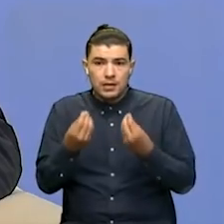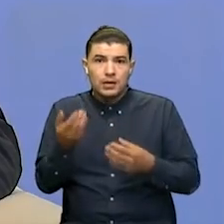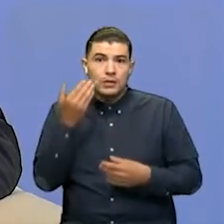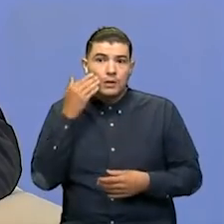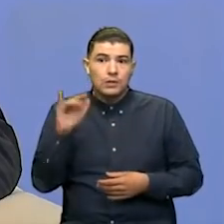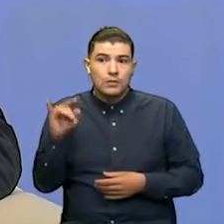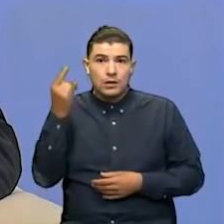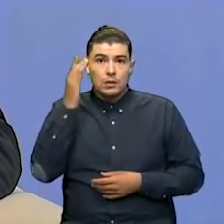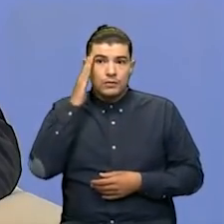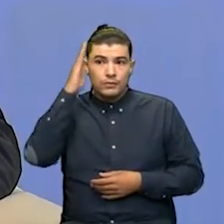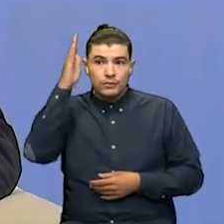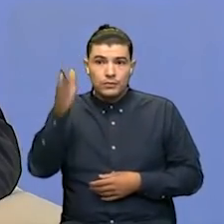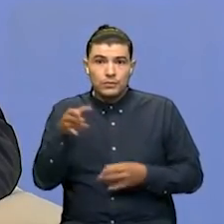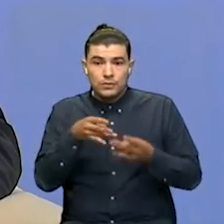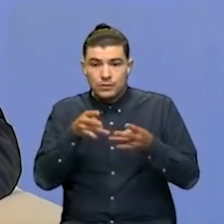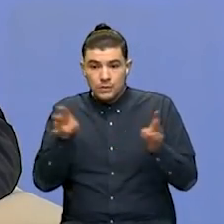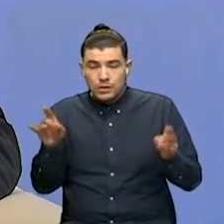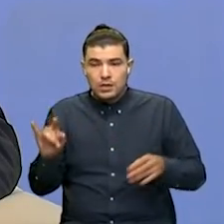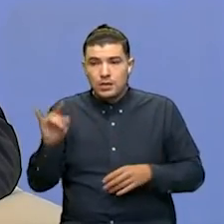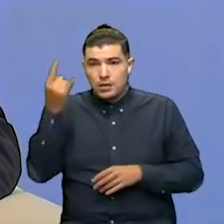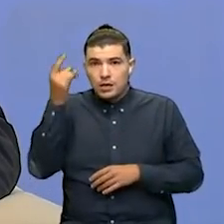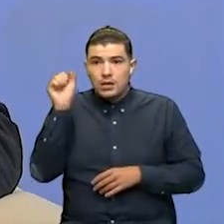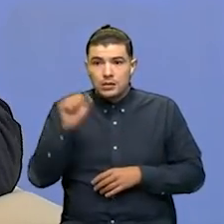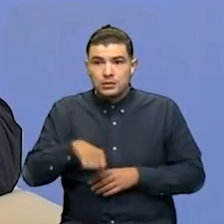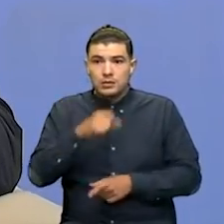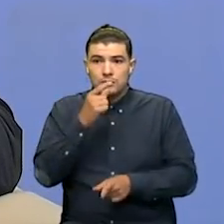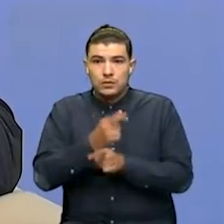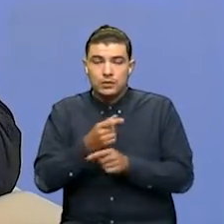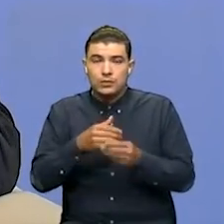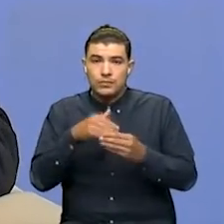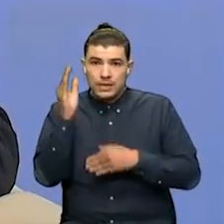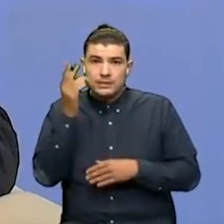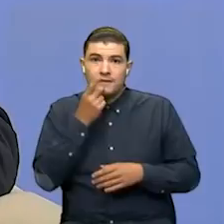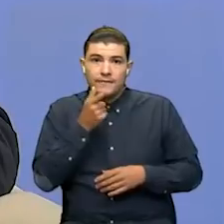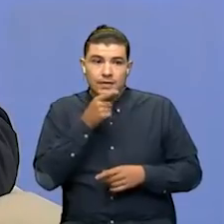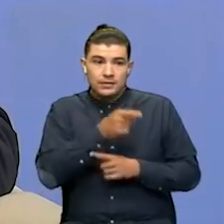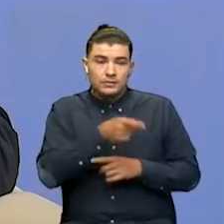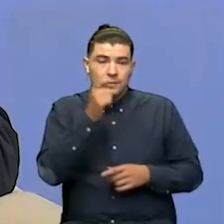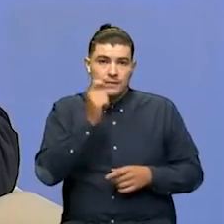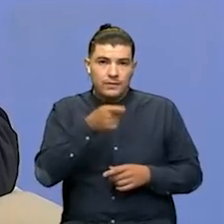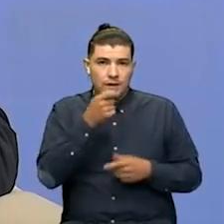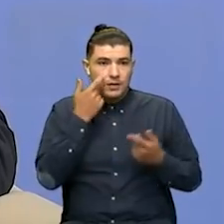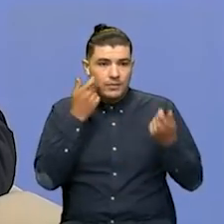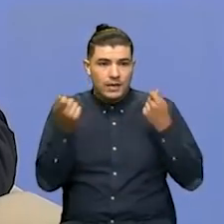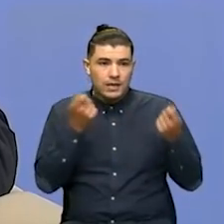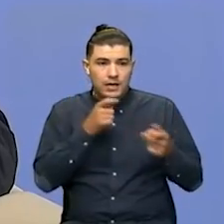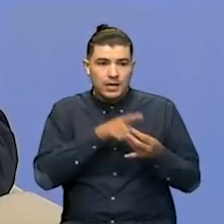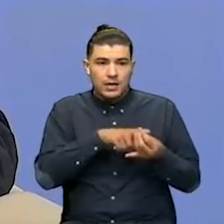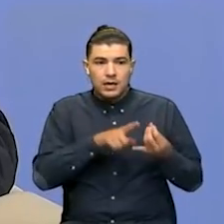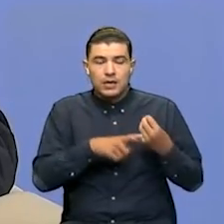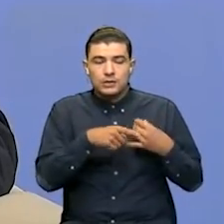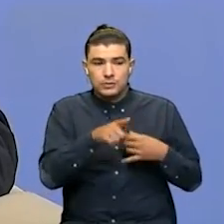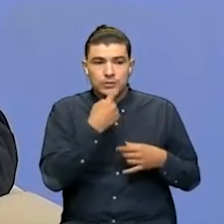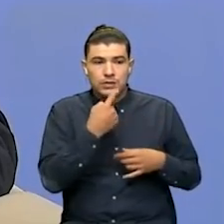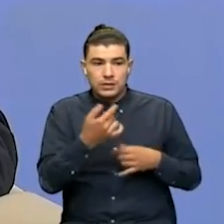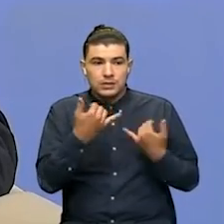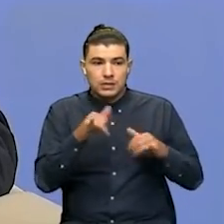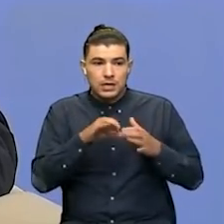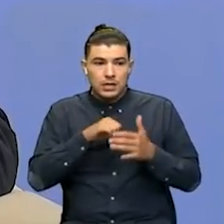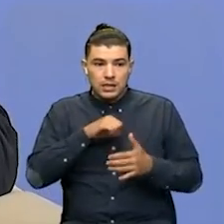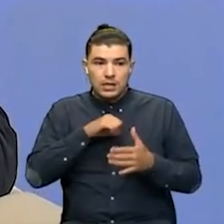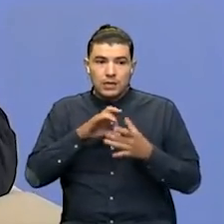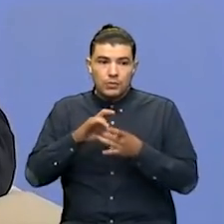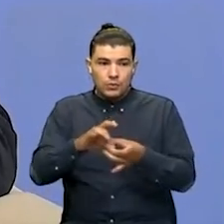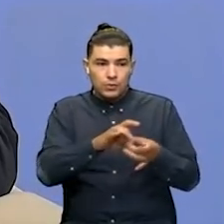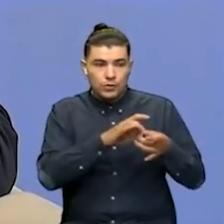cuando vayan a divorciarse, pues sea mucho más fácil para el abogado que lleve ese caso decir, ah, bueno, ya tienen una unión marital de hecho